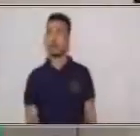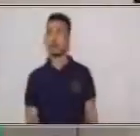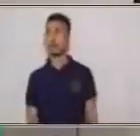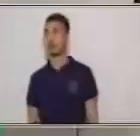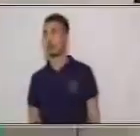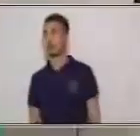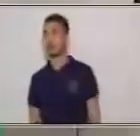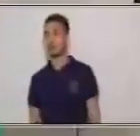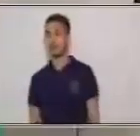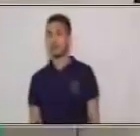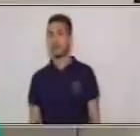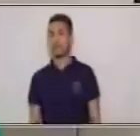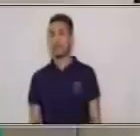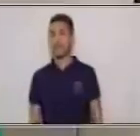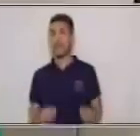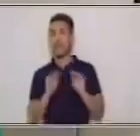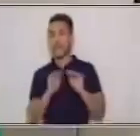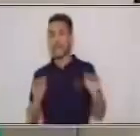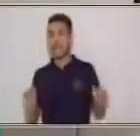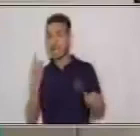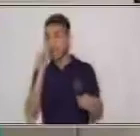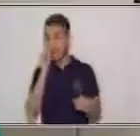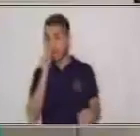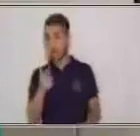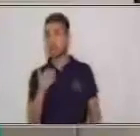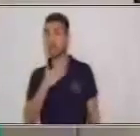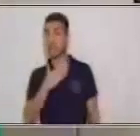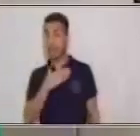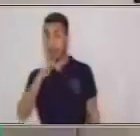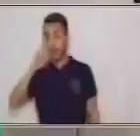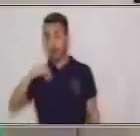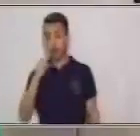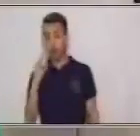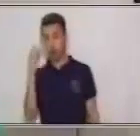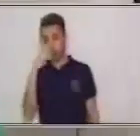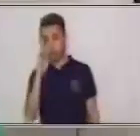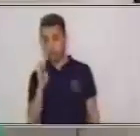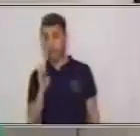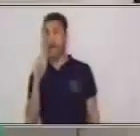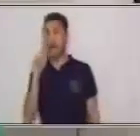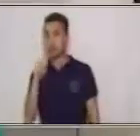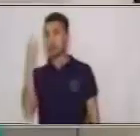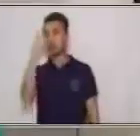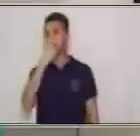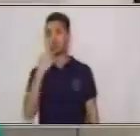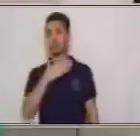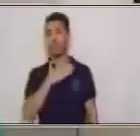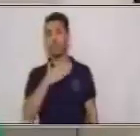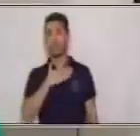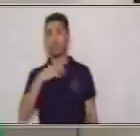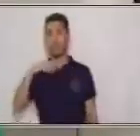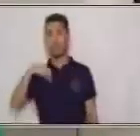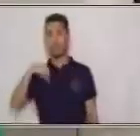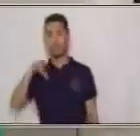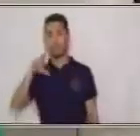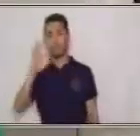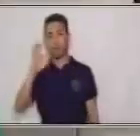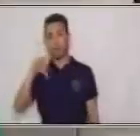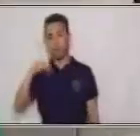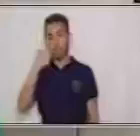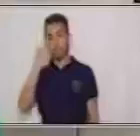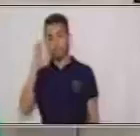nosotros colocamos que el niño se llama José, este se convierte en un sustantivo propio. Una de